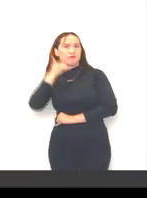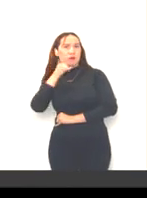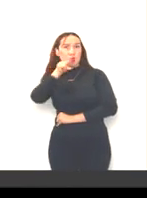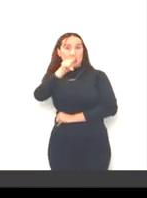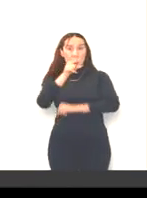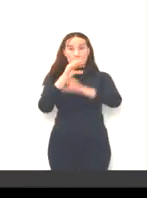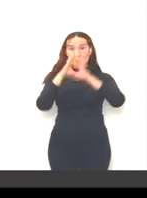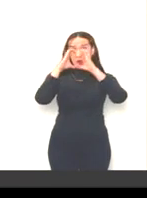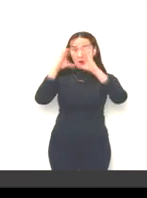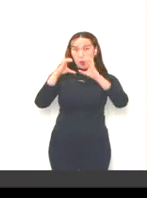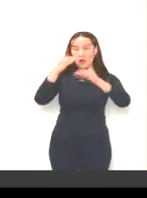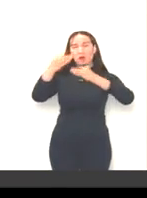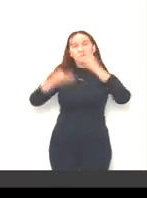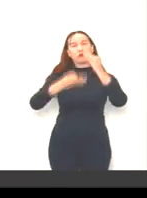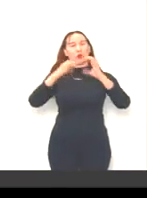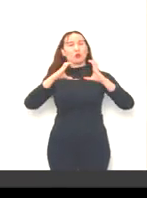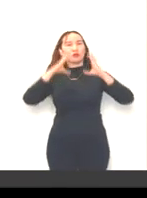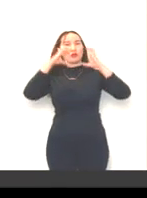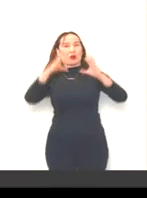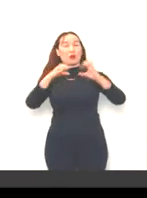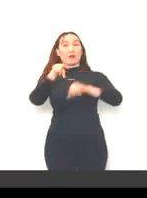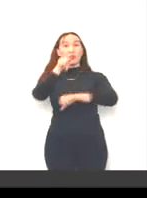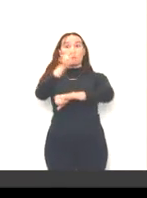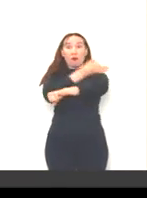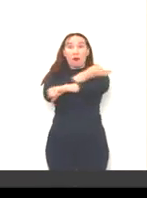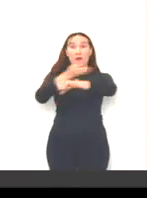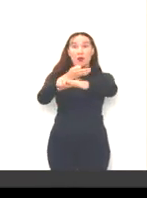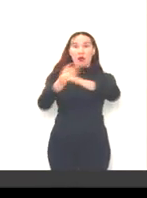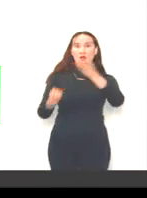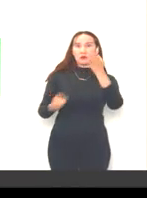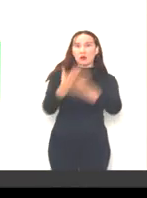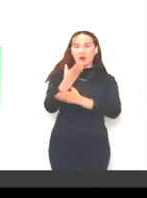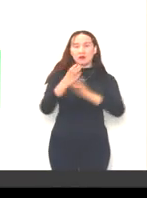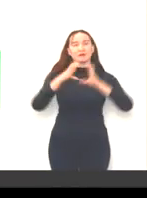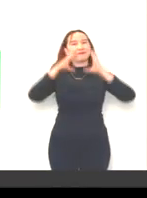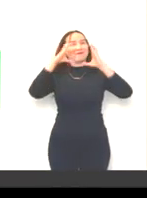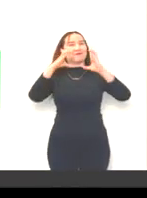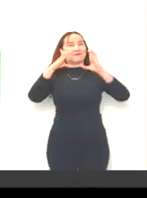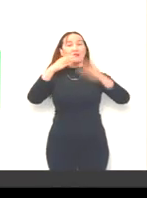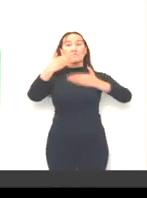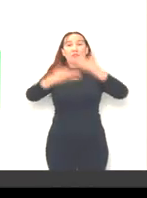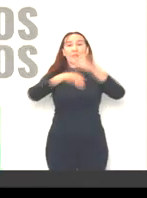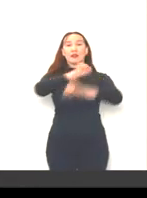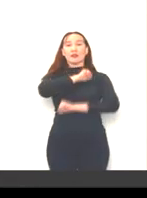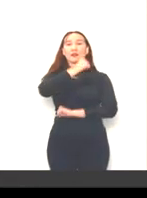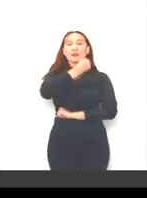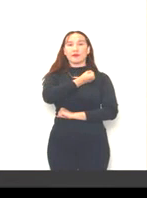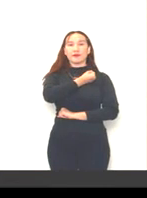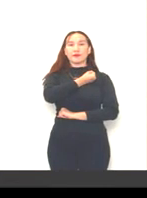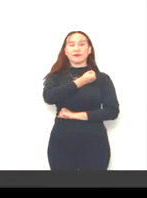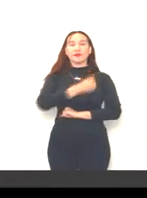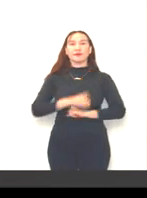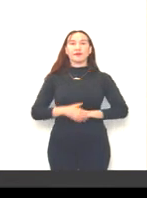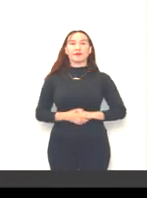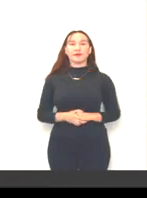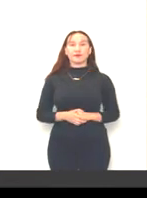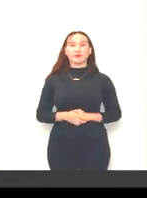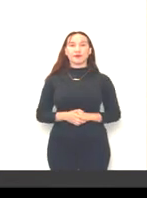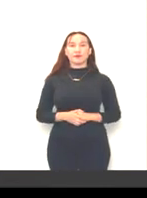800-123-8888. Si te cuidas tú, nos cuidamos todos. Por tu familia, si sales, cuídate. Servicios de